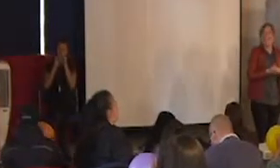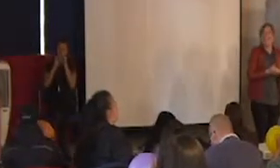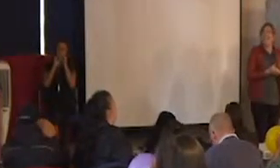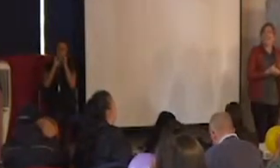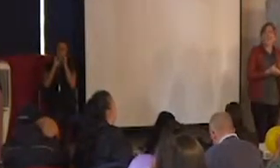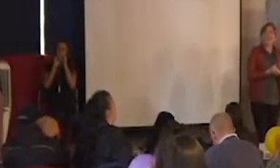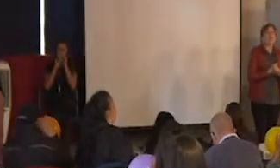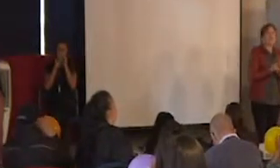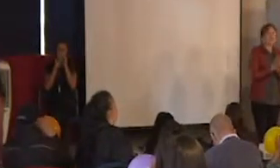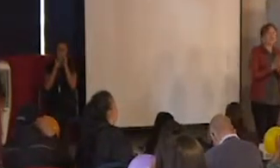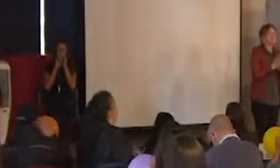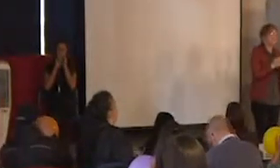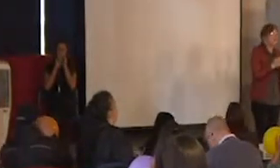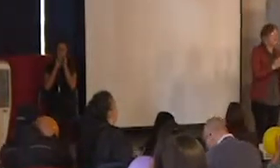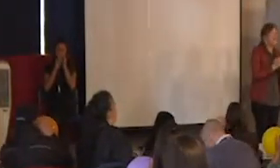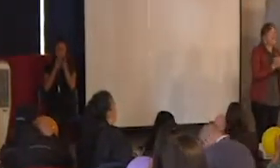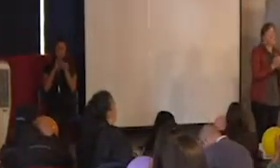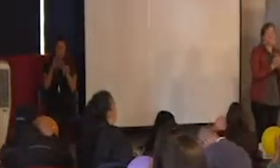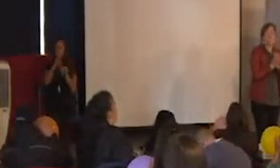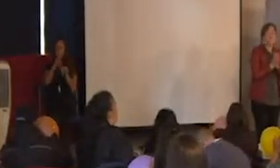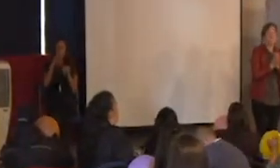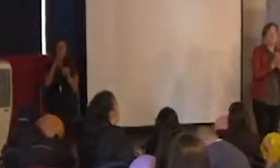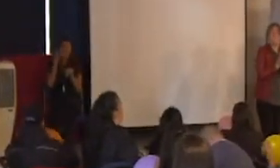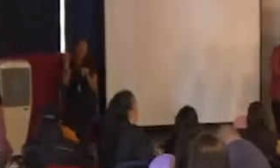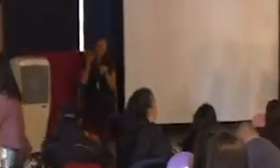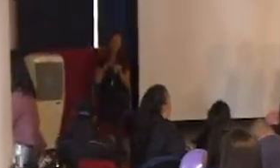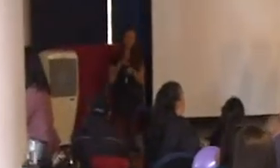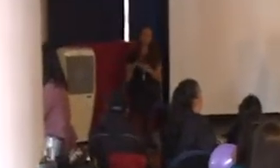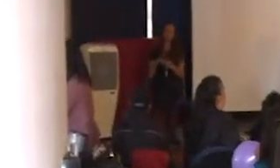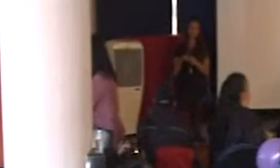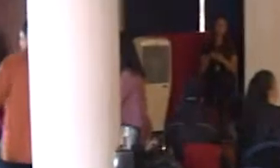¿no? La pereza.